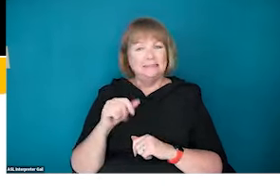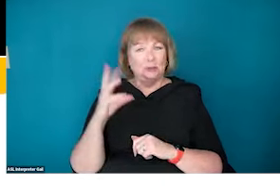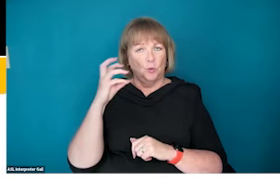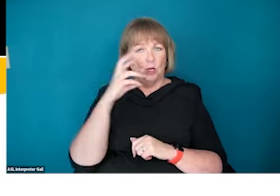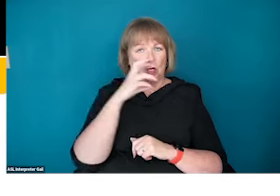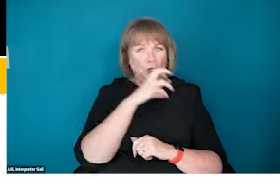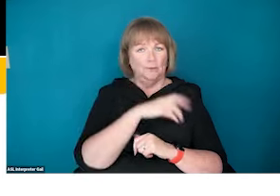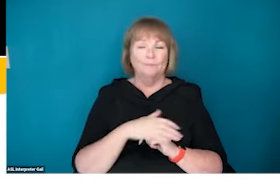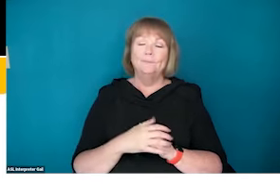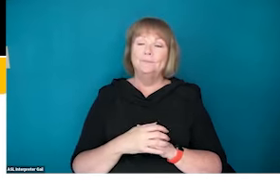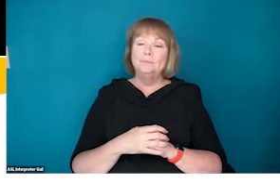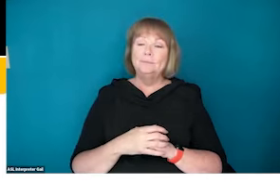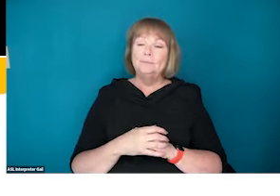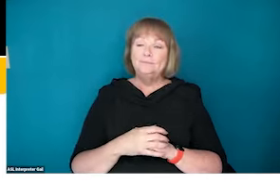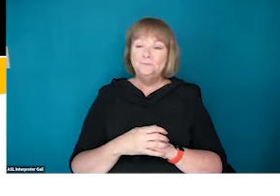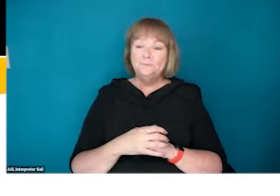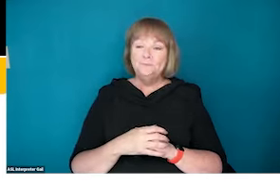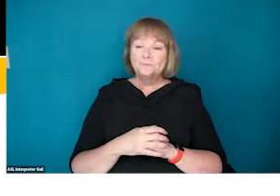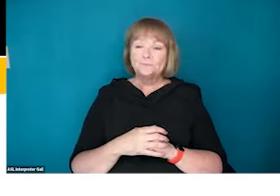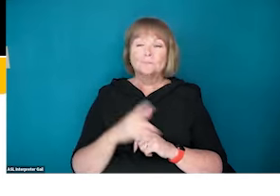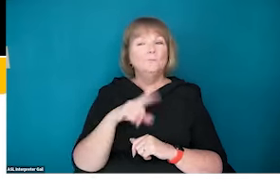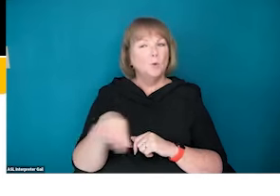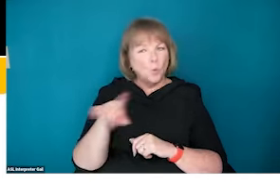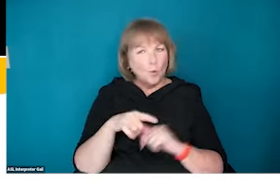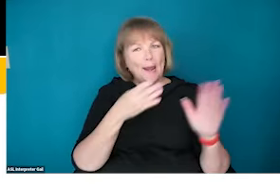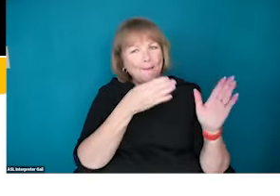Entonces, si vamos a la próxima diapositiva, Jeremy.